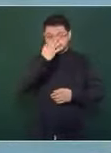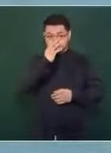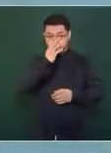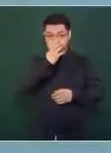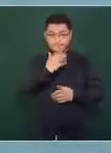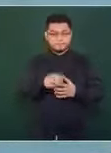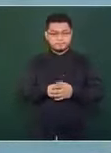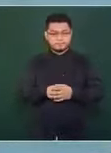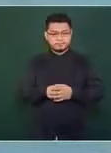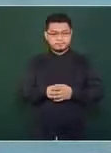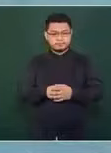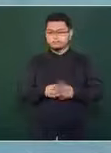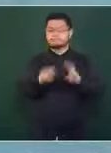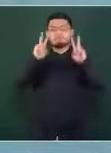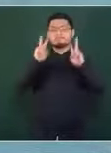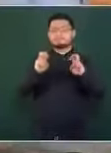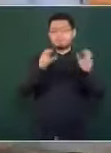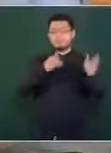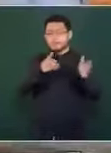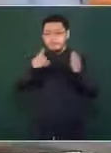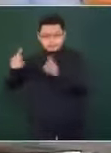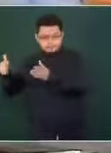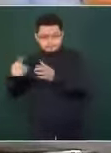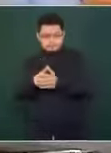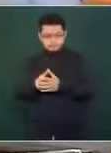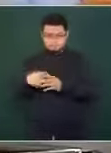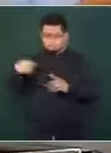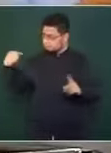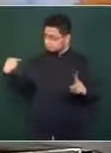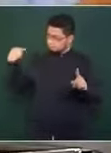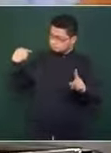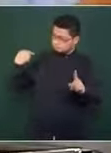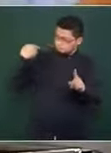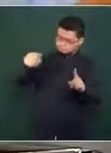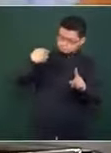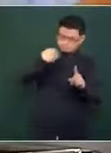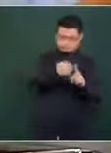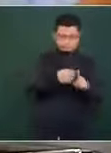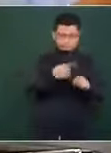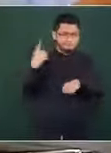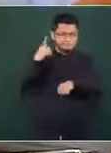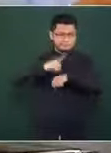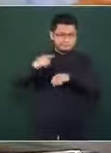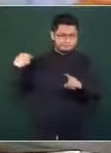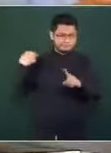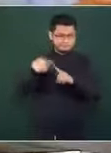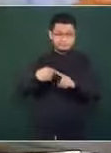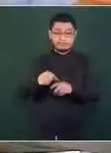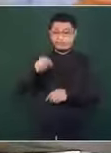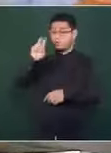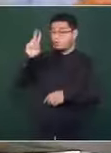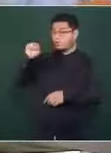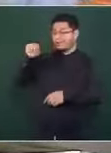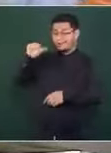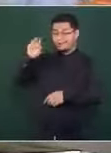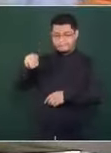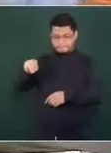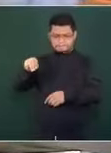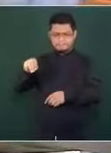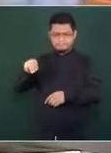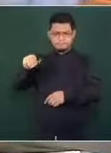Ahora sí, en otro tema, presidente. En estos días ha venido planteando diversas consideraciones sobre la UNAM. Ayer